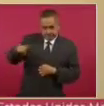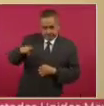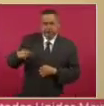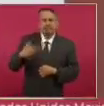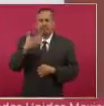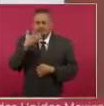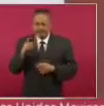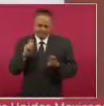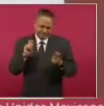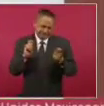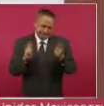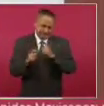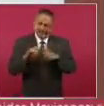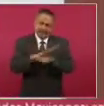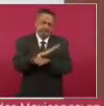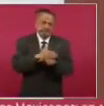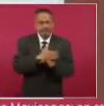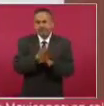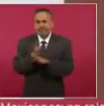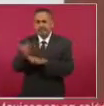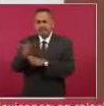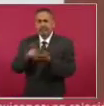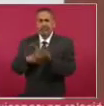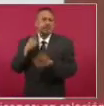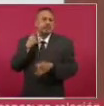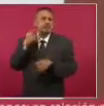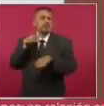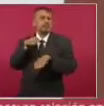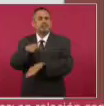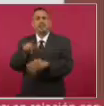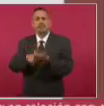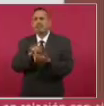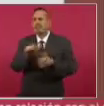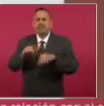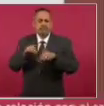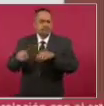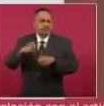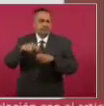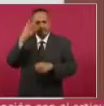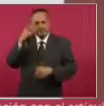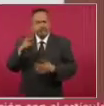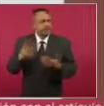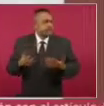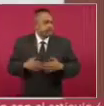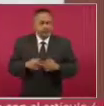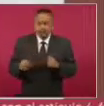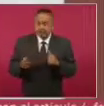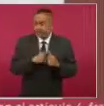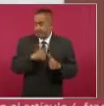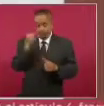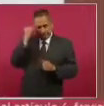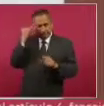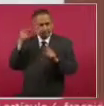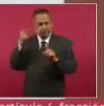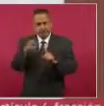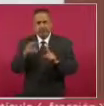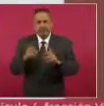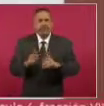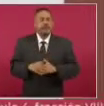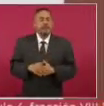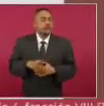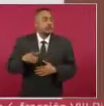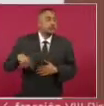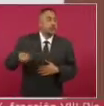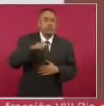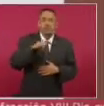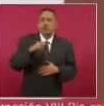dado un giro radical a la política laboral en México, bajo la premisa de que no se puede hablar